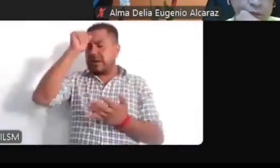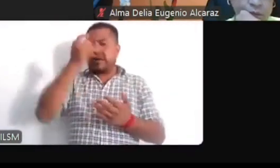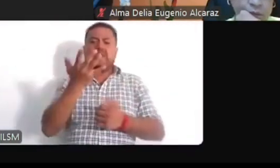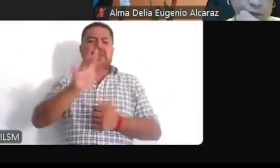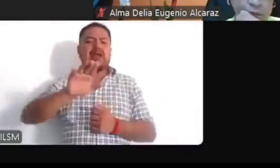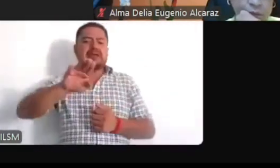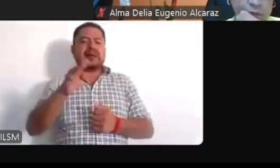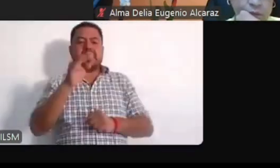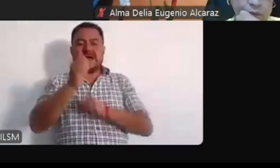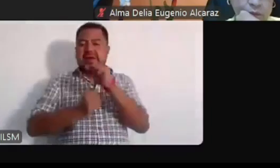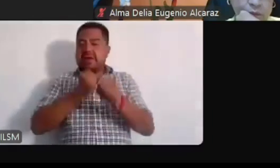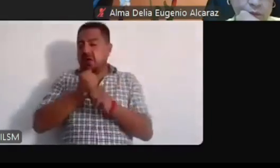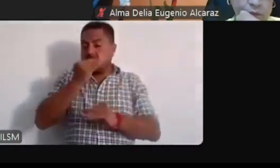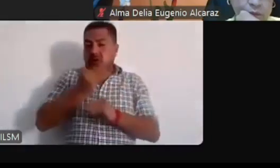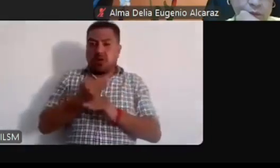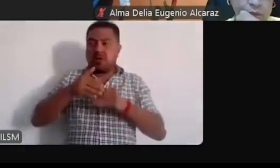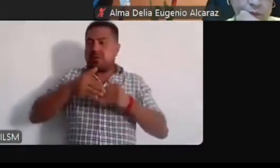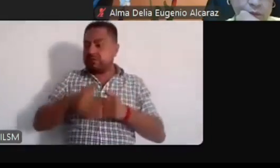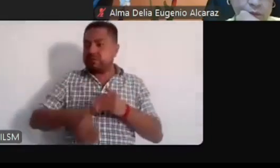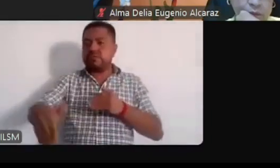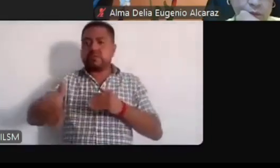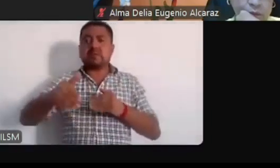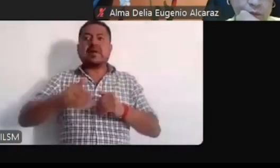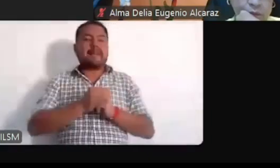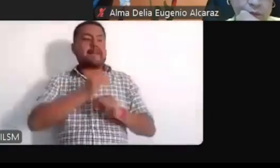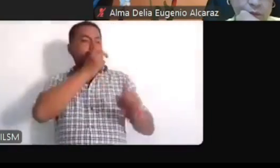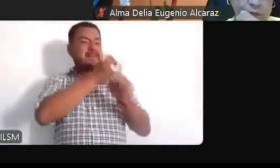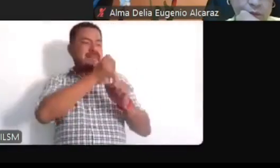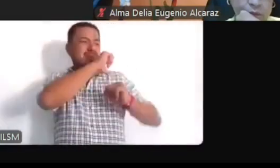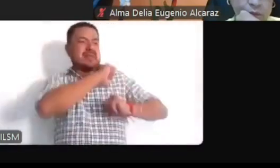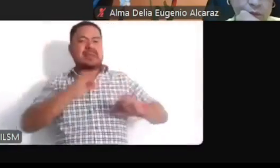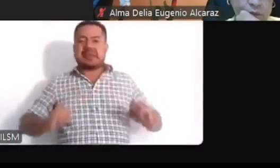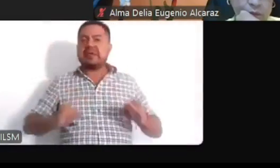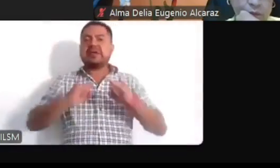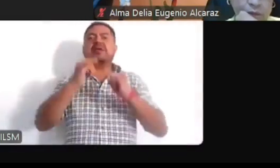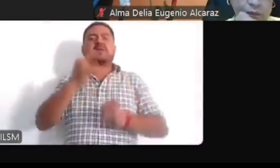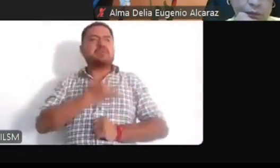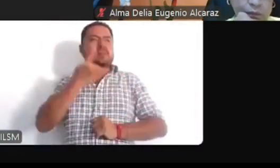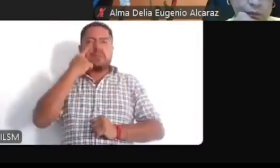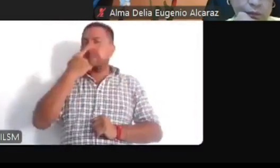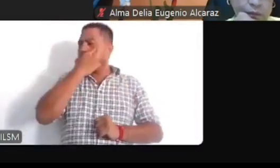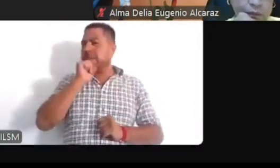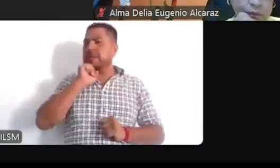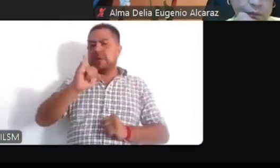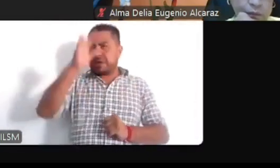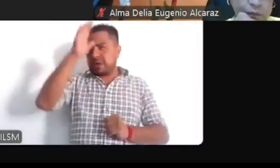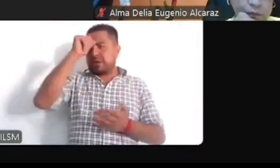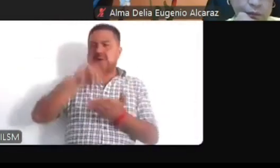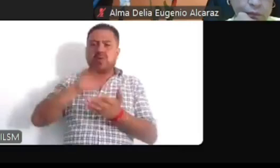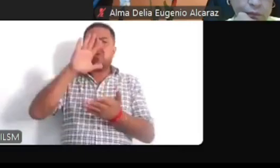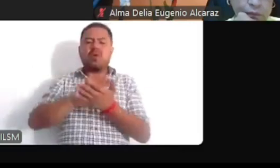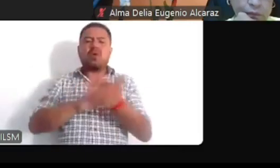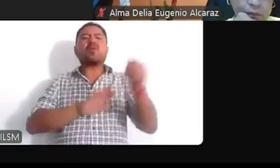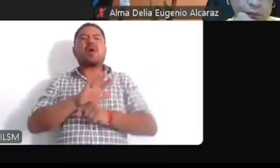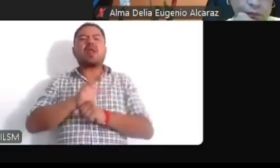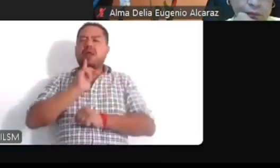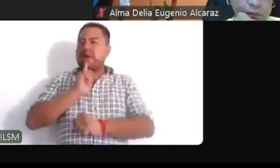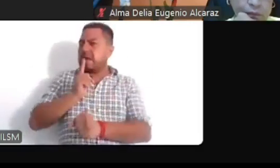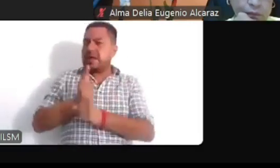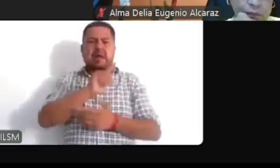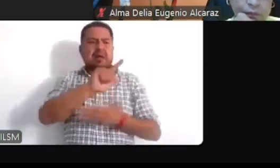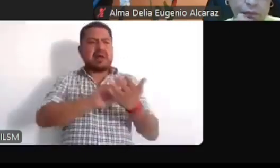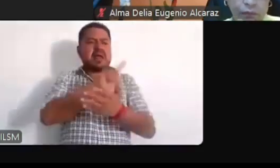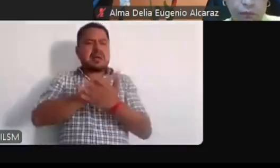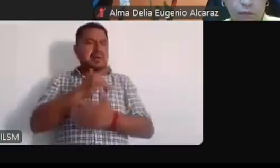de mayo de la presente anualidad este órgano jurisdiccional estima aprobar el convenio de terminación del trabajo por encontrarse legalmente